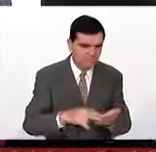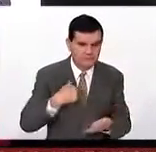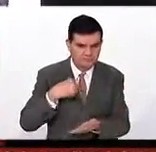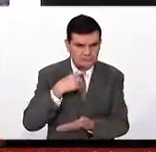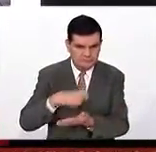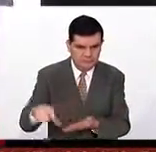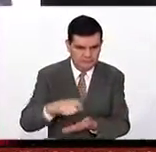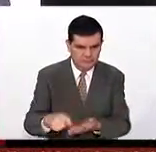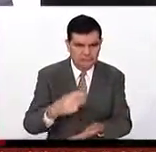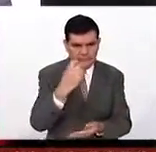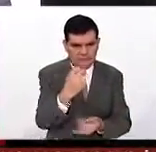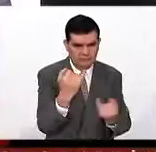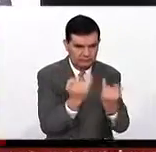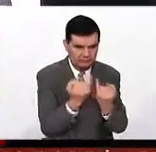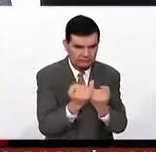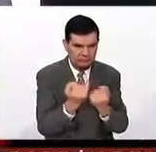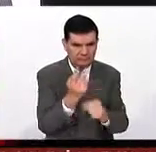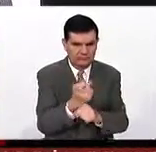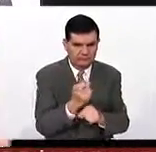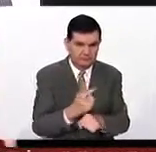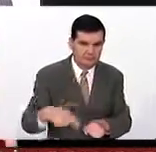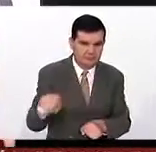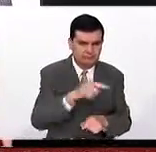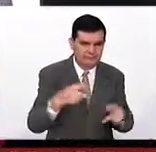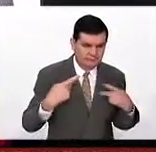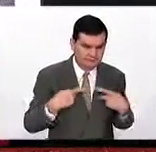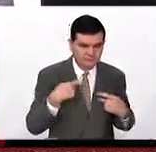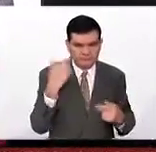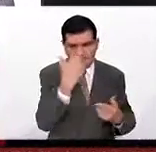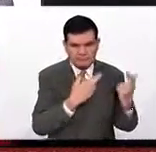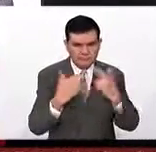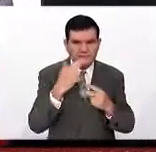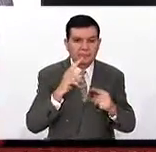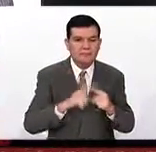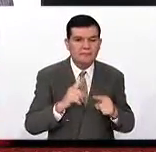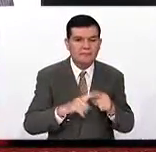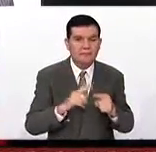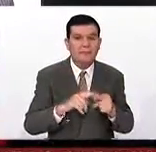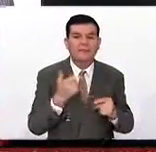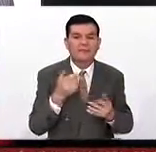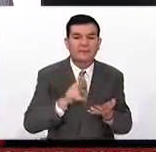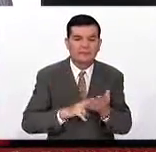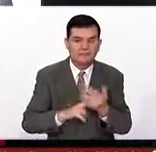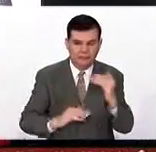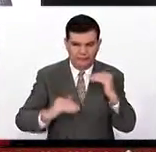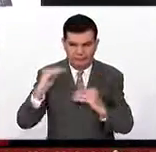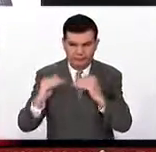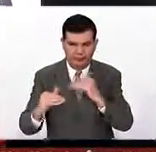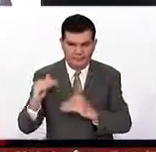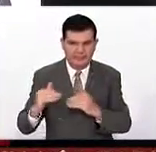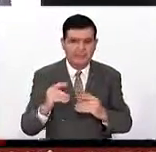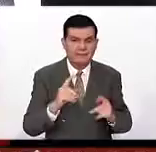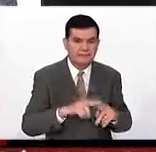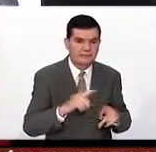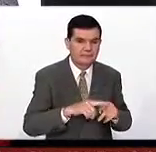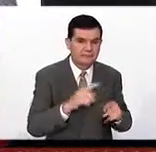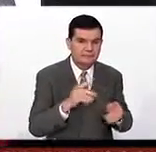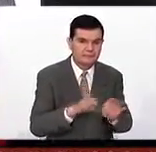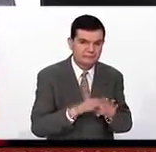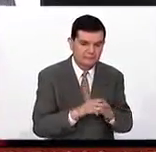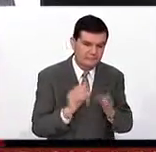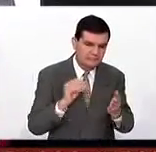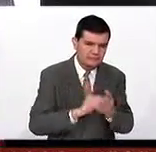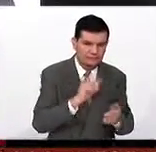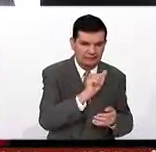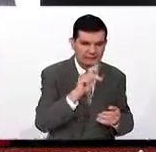por ello también invitamos a la población revise quienes sí tienen los precios quienes tienen los precios lo tenemos tanto como una